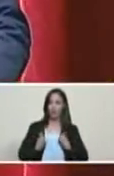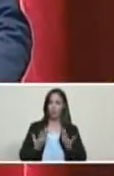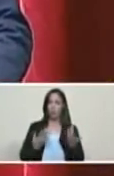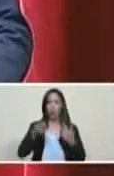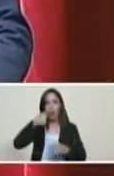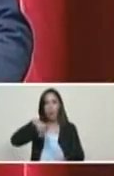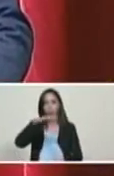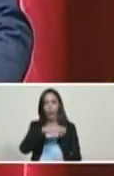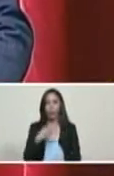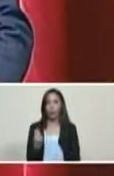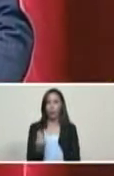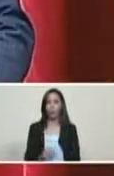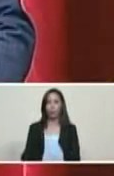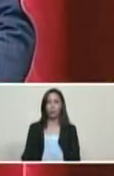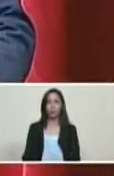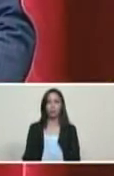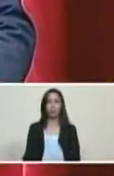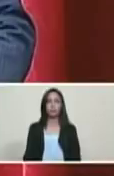sociedad.